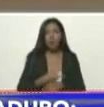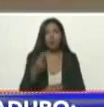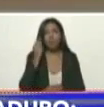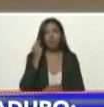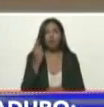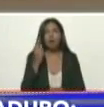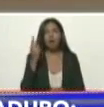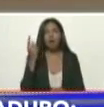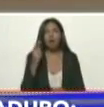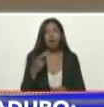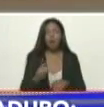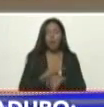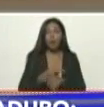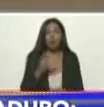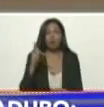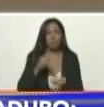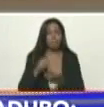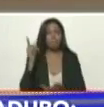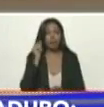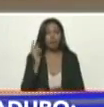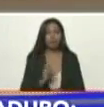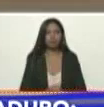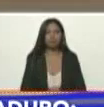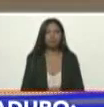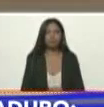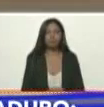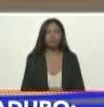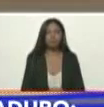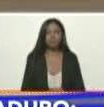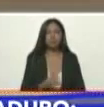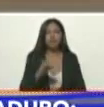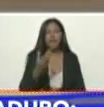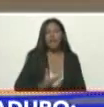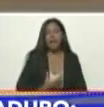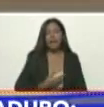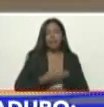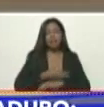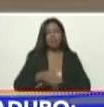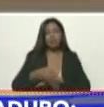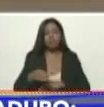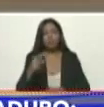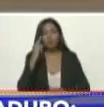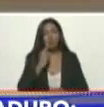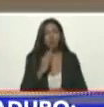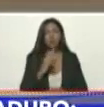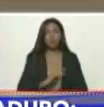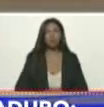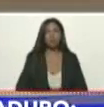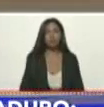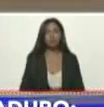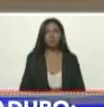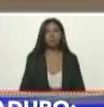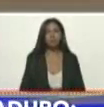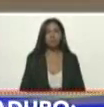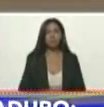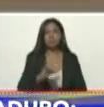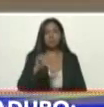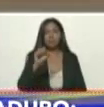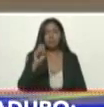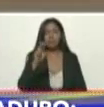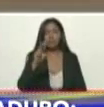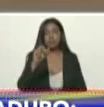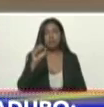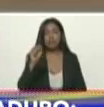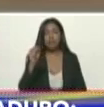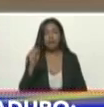Yelitza Santaella, Carlos Rojas, alcalde del municipio Bolívar, Yesenia Lara,